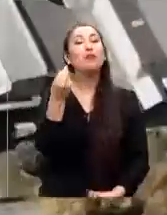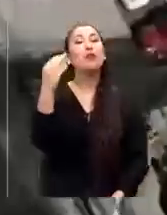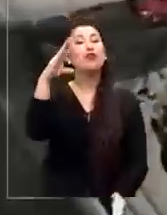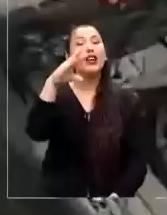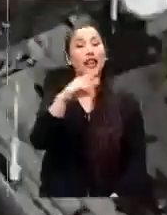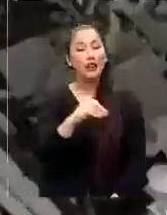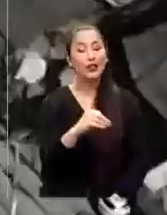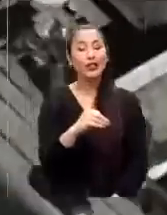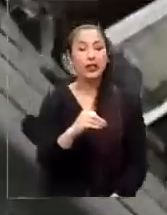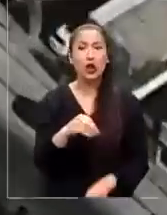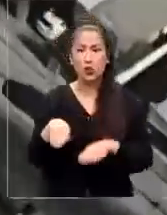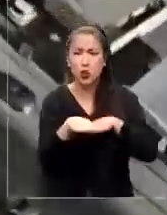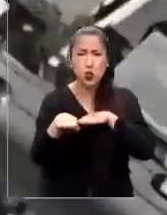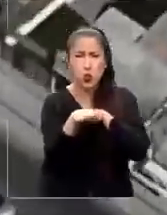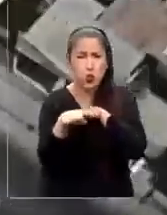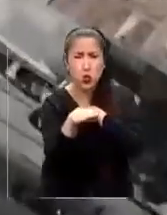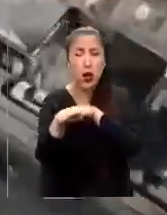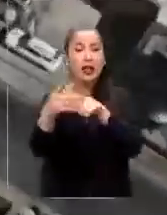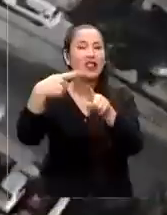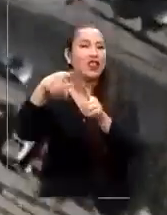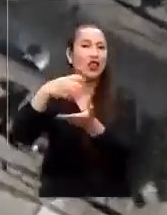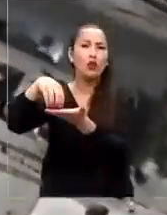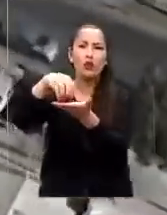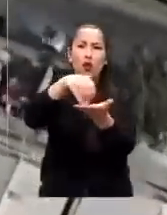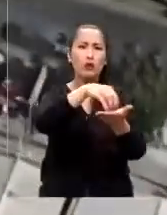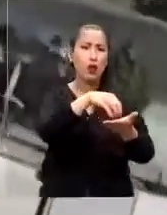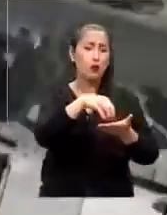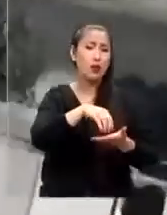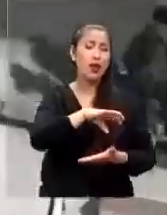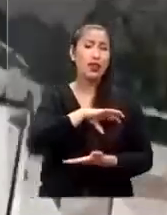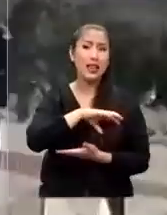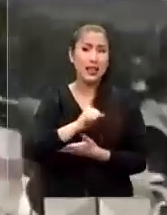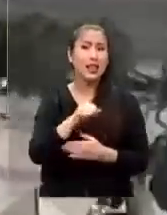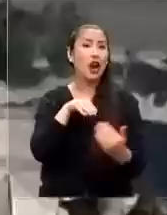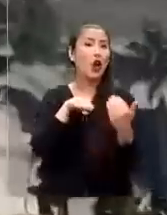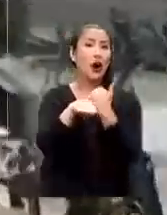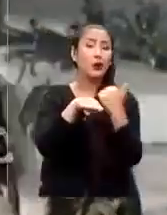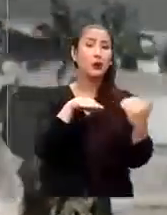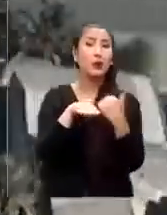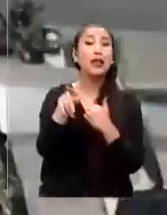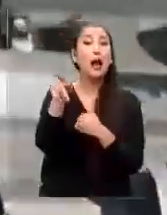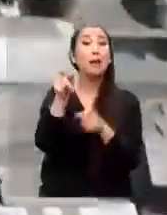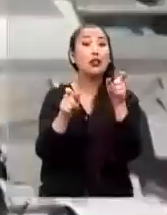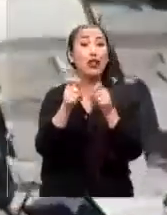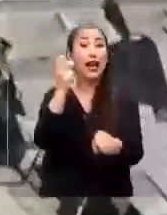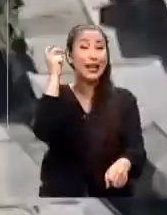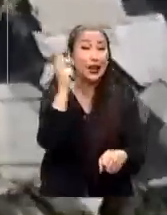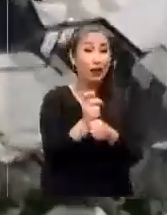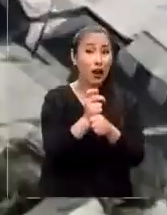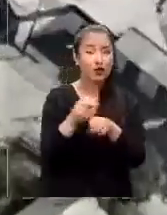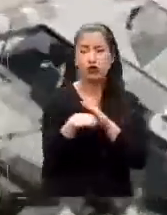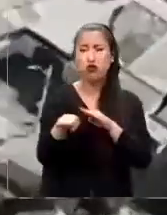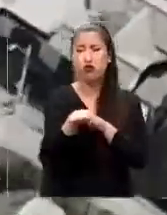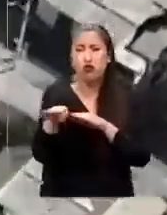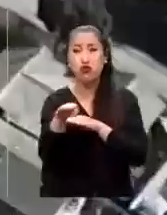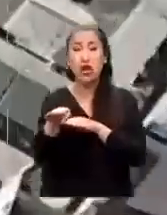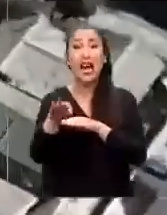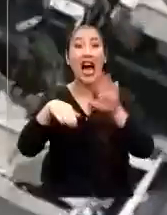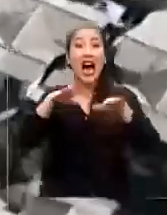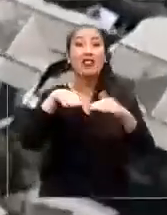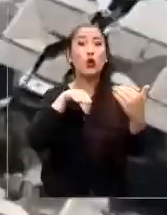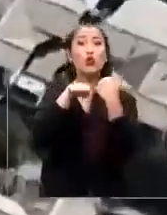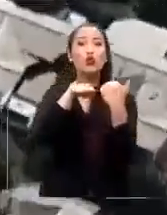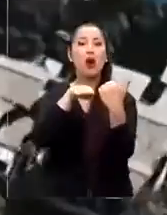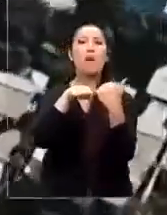noches. Una persecución por distintas comunas de la región metropolitana, autopistas, estos sujetos arrancando incluso por momentos contra el sentido